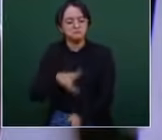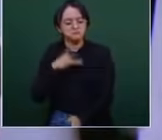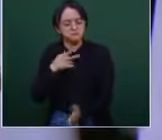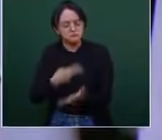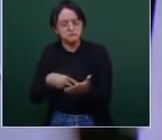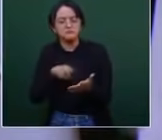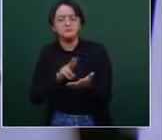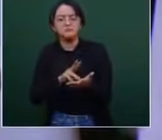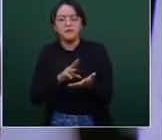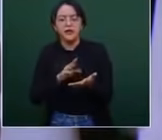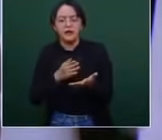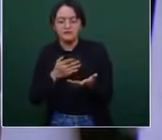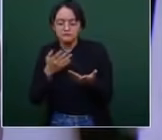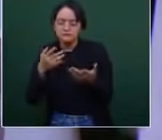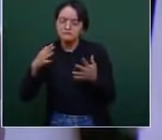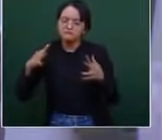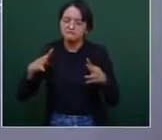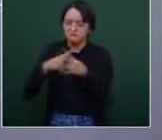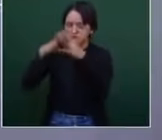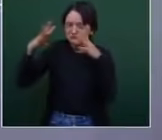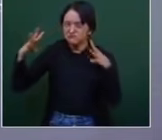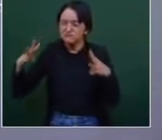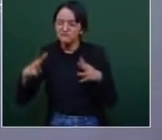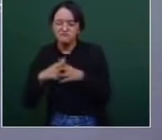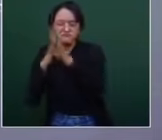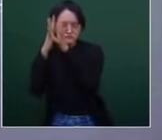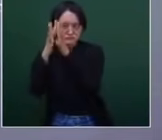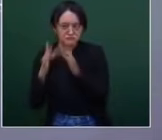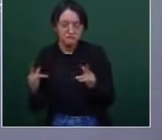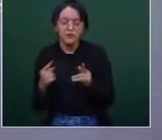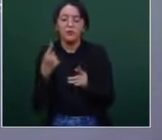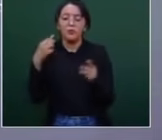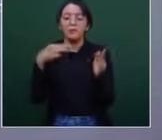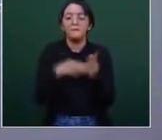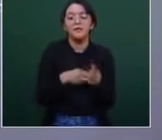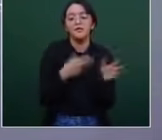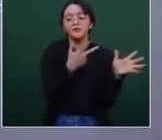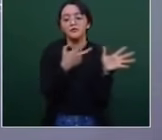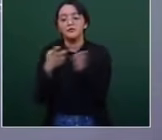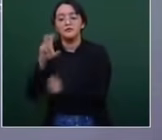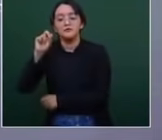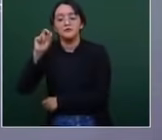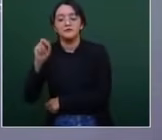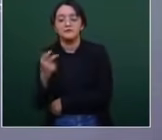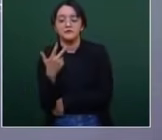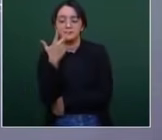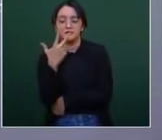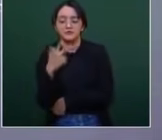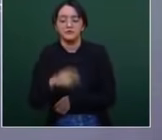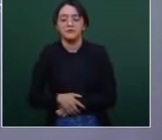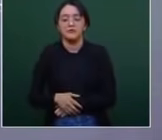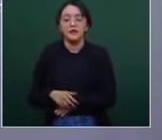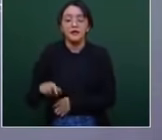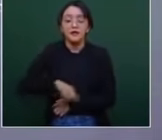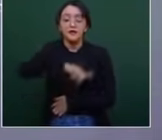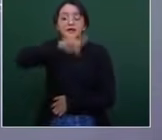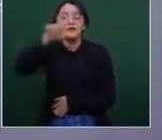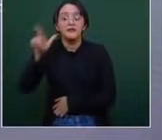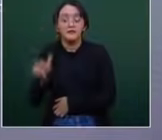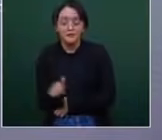invasión del ejército francés en 1838. Lo mismo